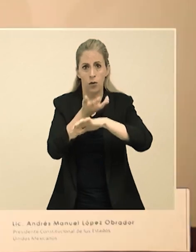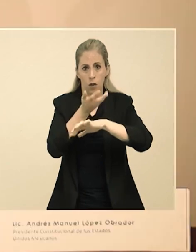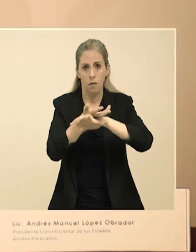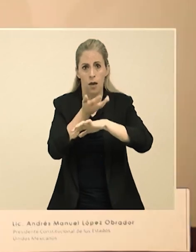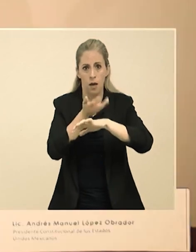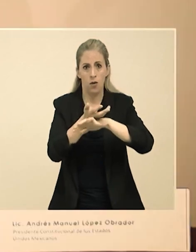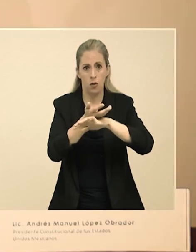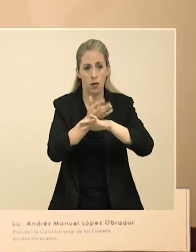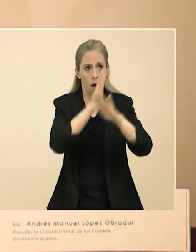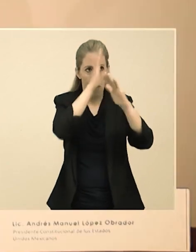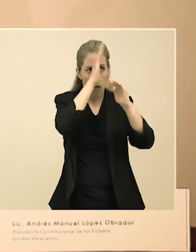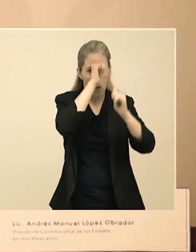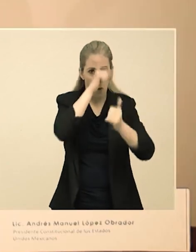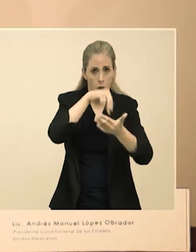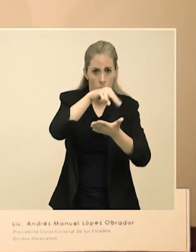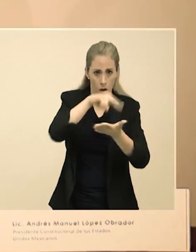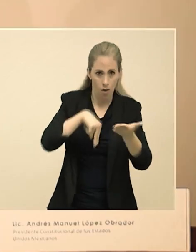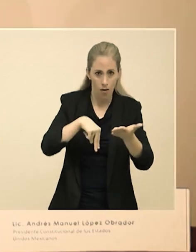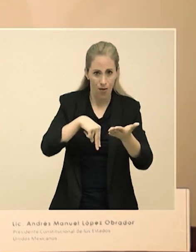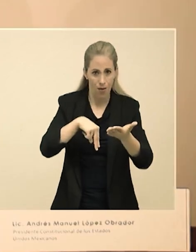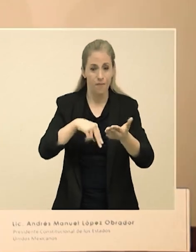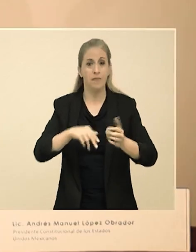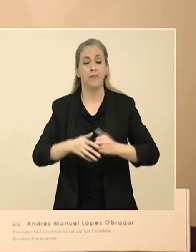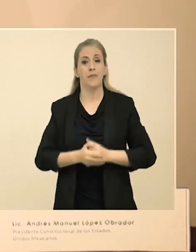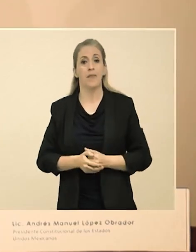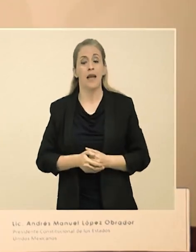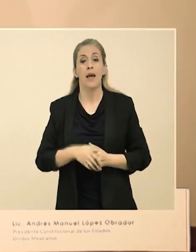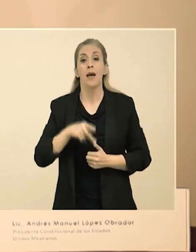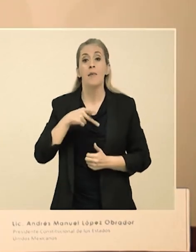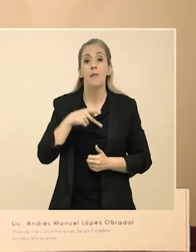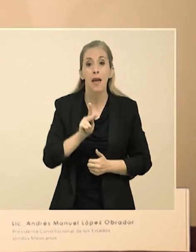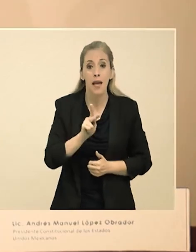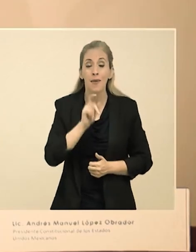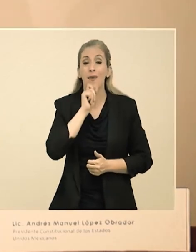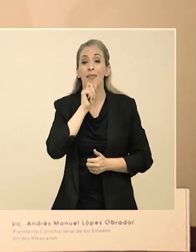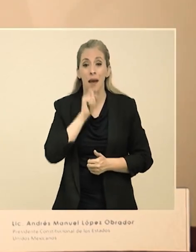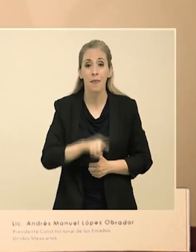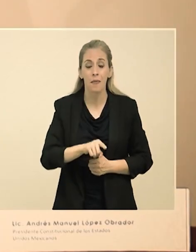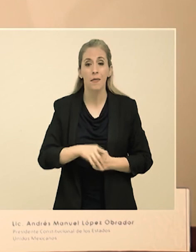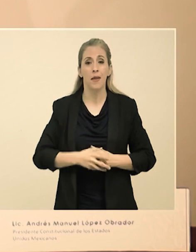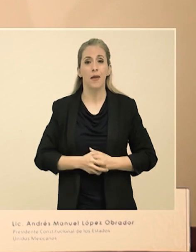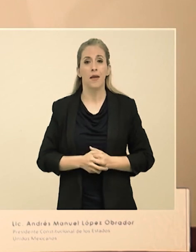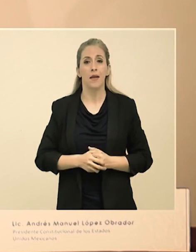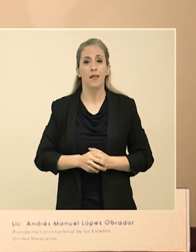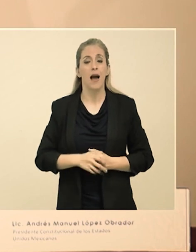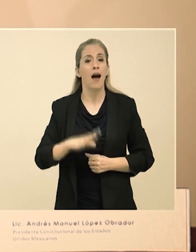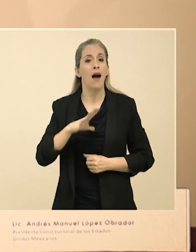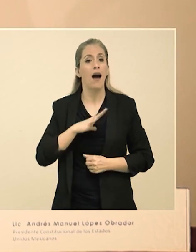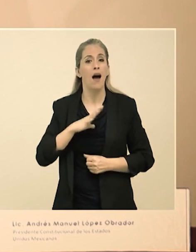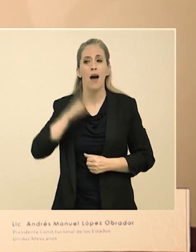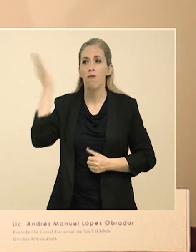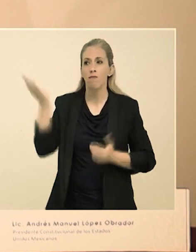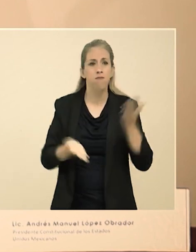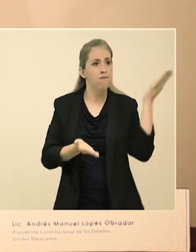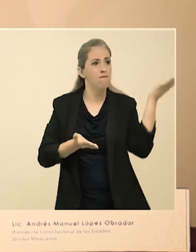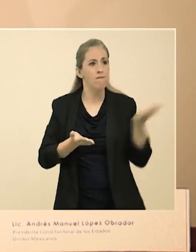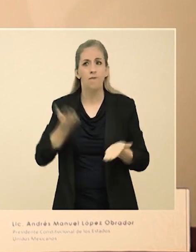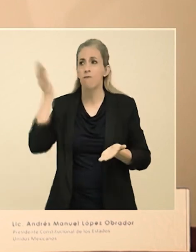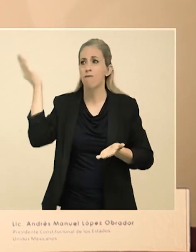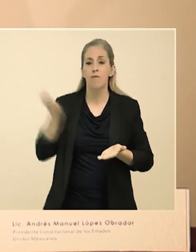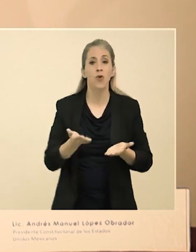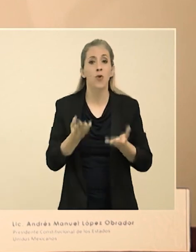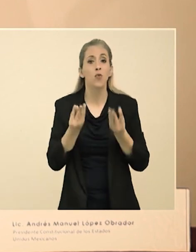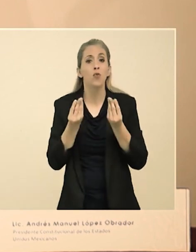tratado, sino que llega mucha gente a buscar trabajo, a buscarse la